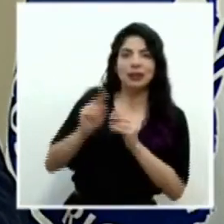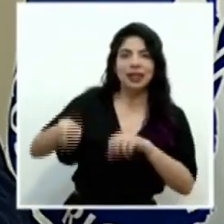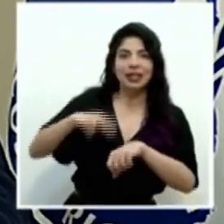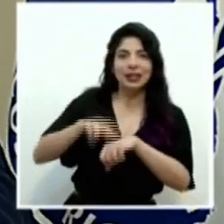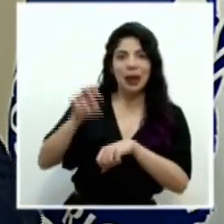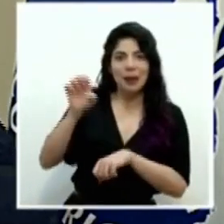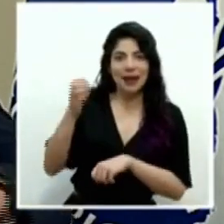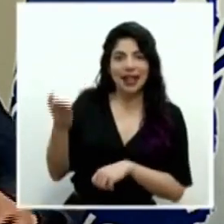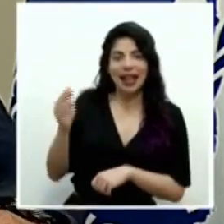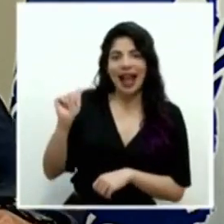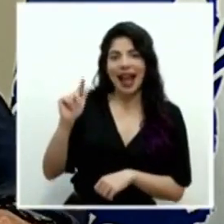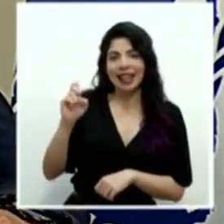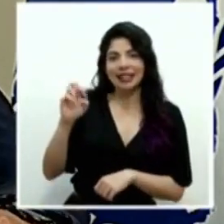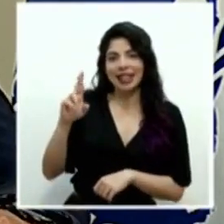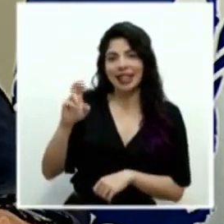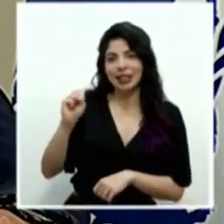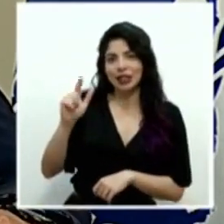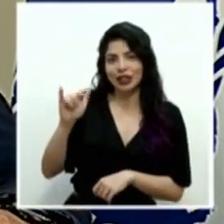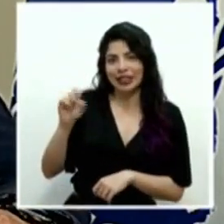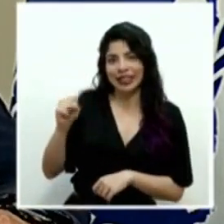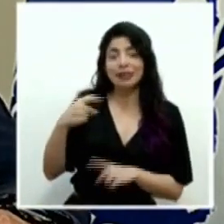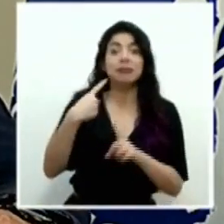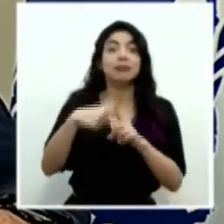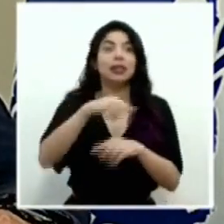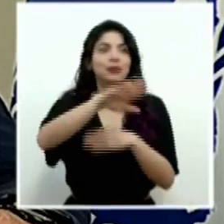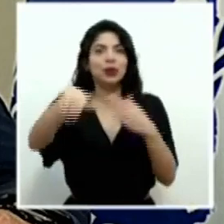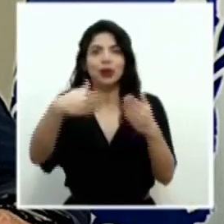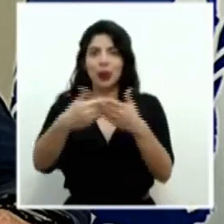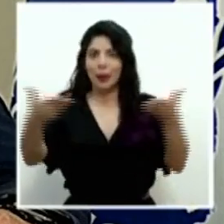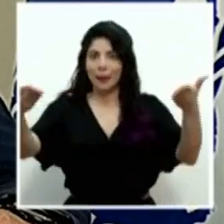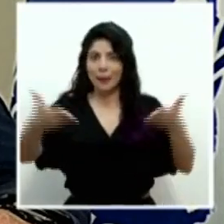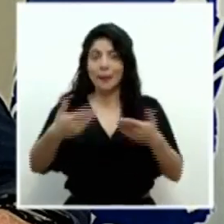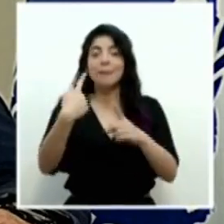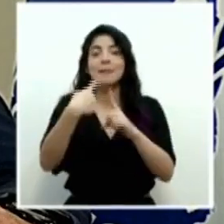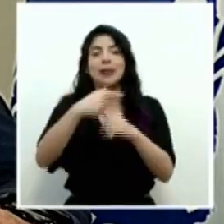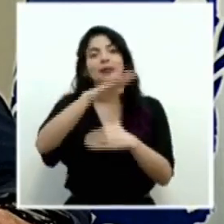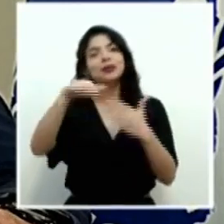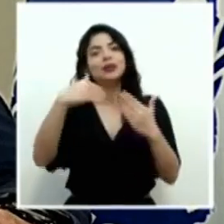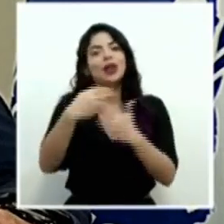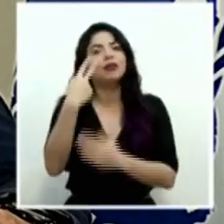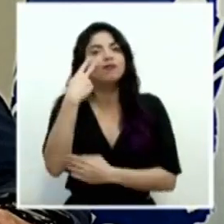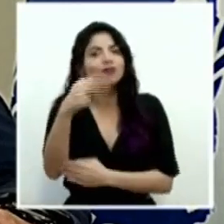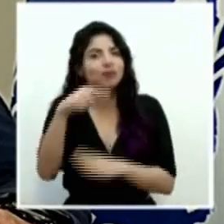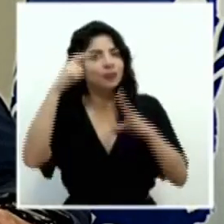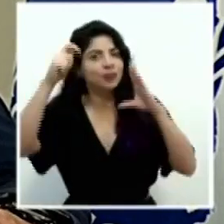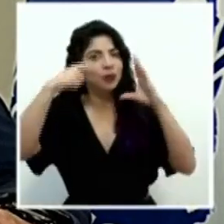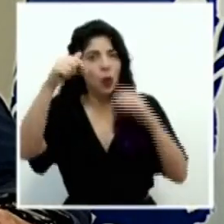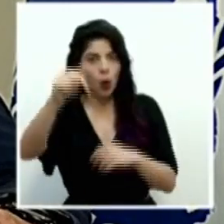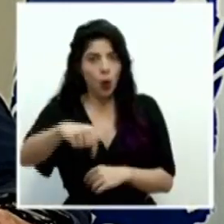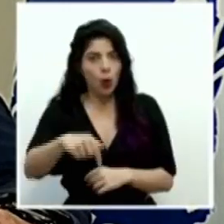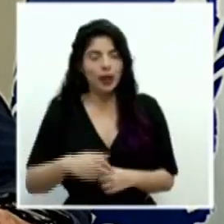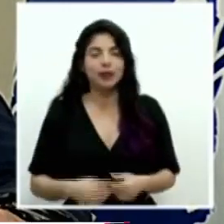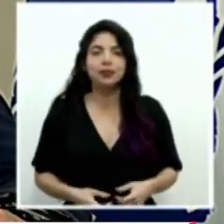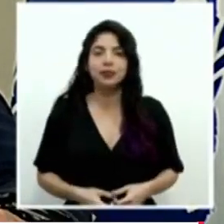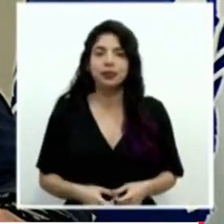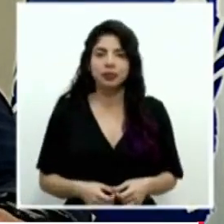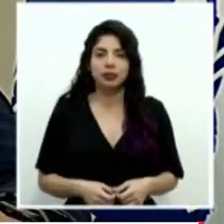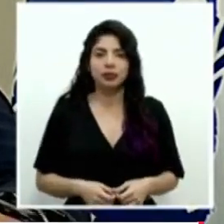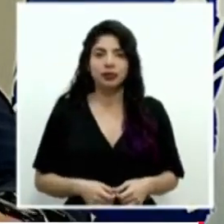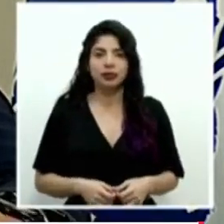Nacional de Emergencias, Alexander Solís, todos los que están presentes y los que están siguiendo la transmisión el día de hoy.